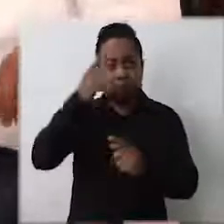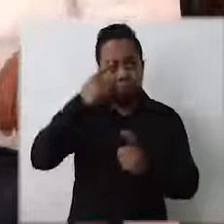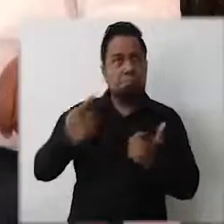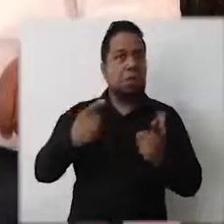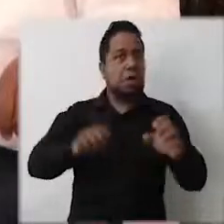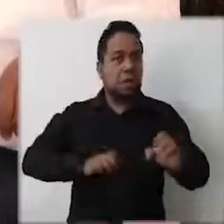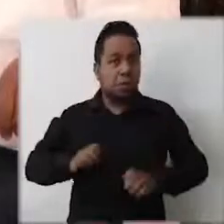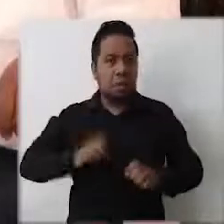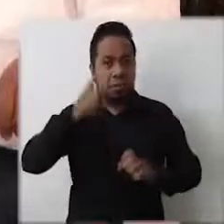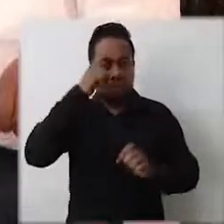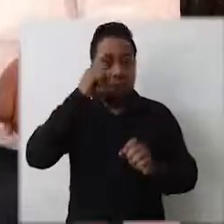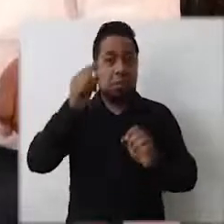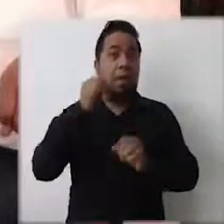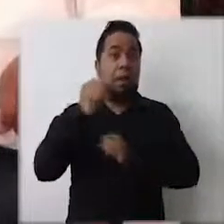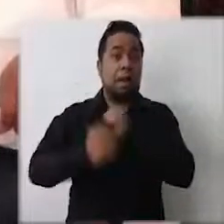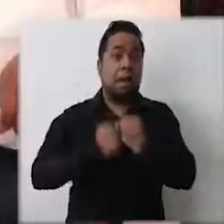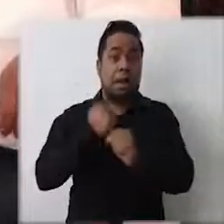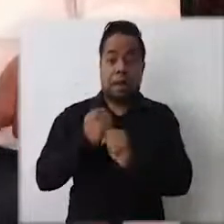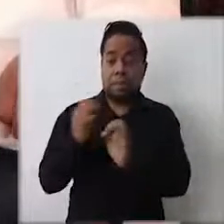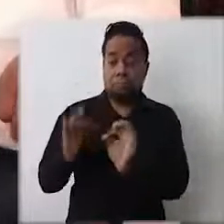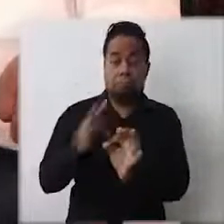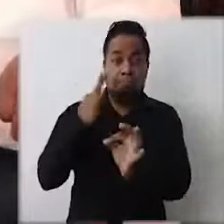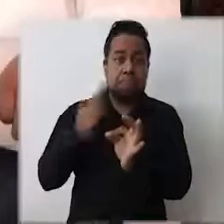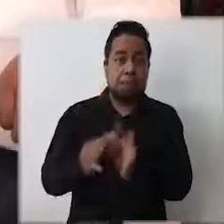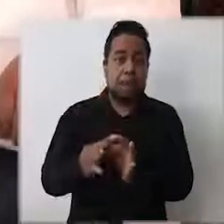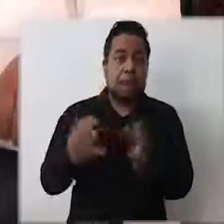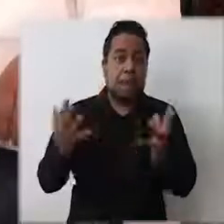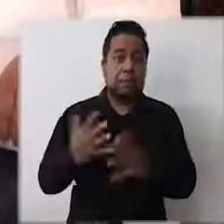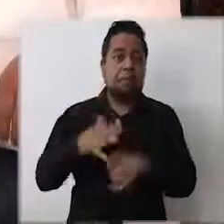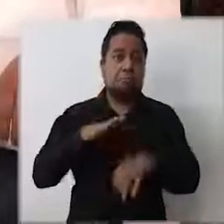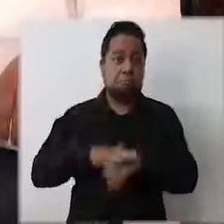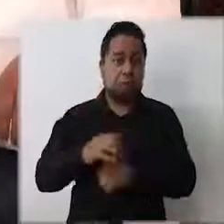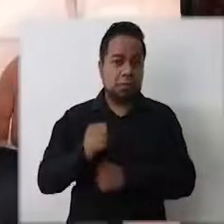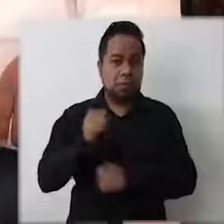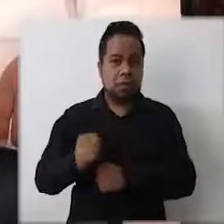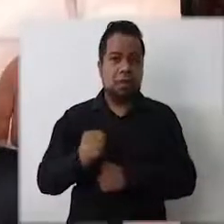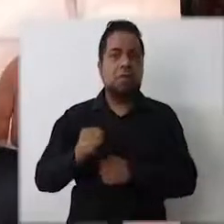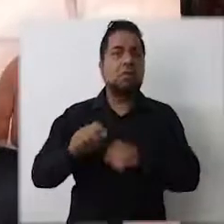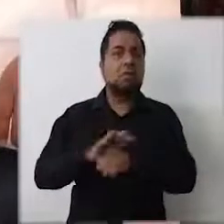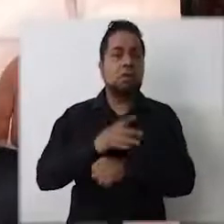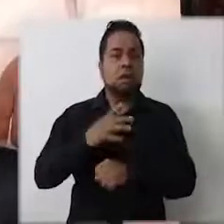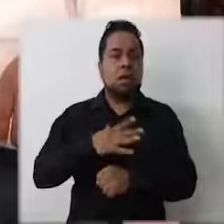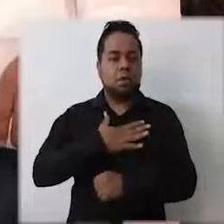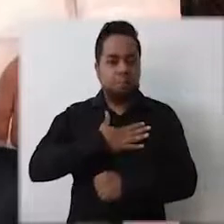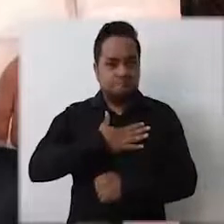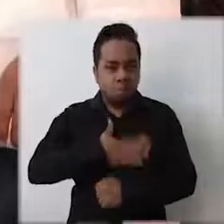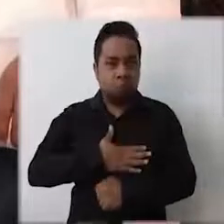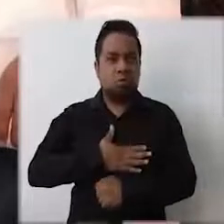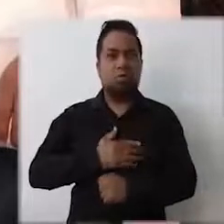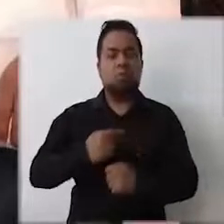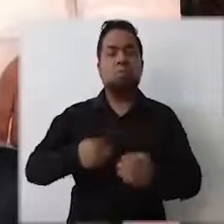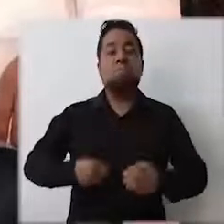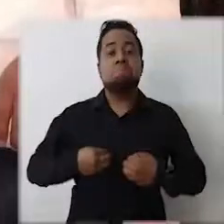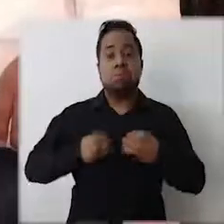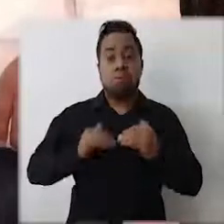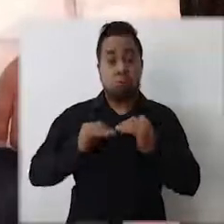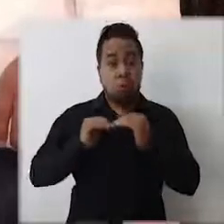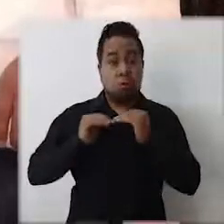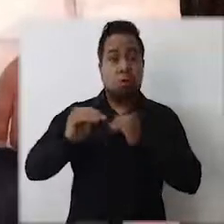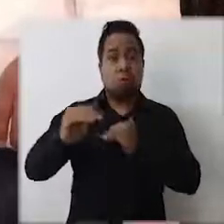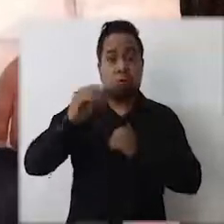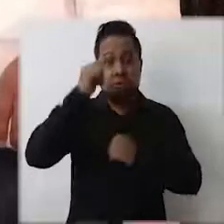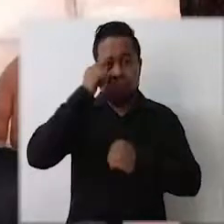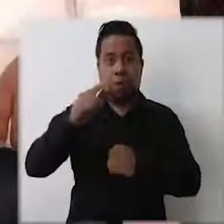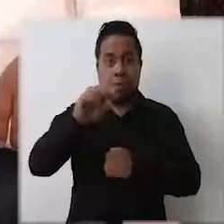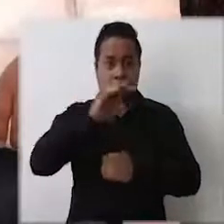Así también, dentro de la integración de esta comisión, buscamos destacar la